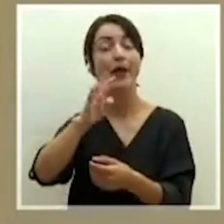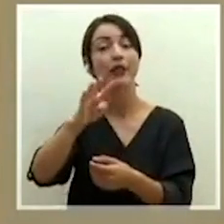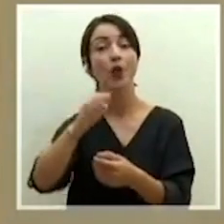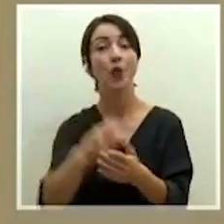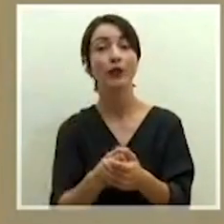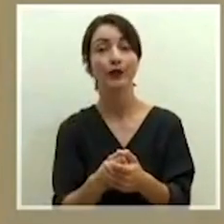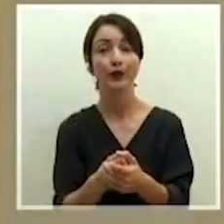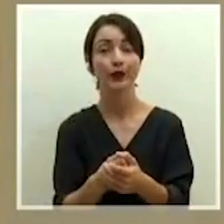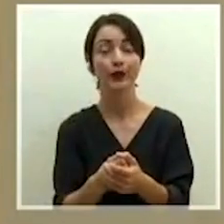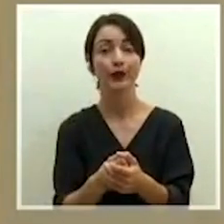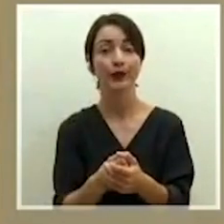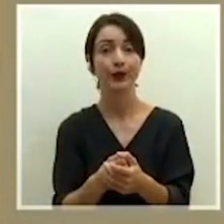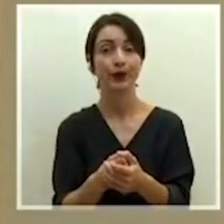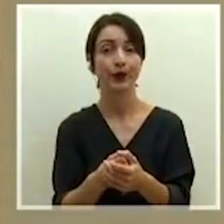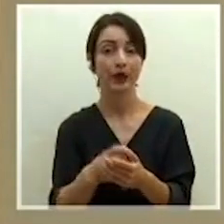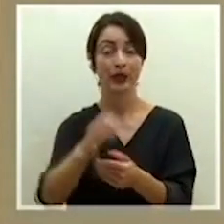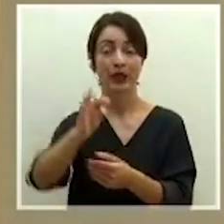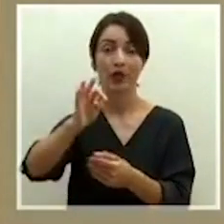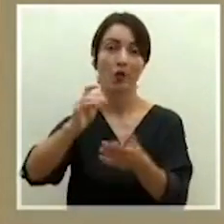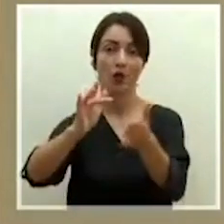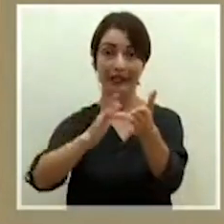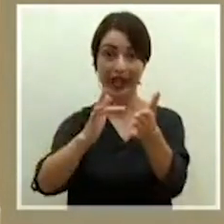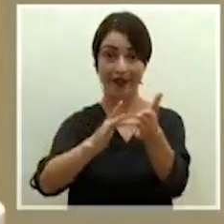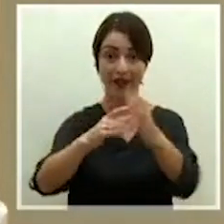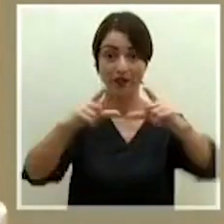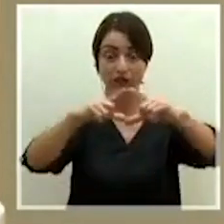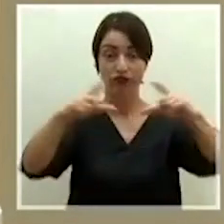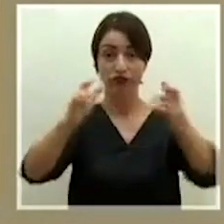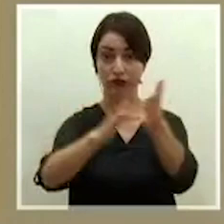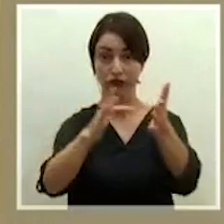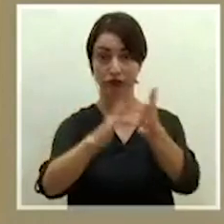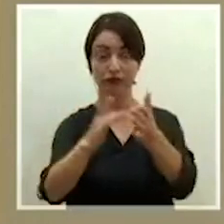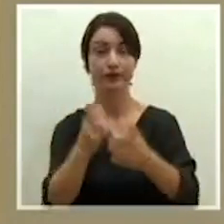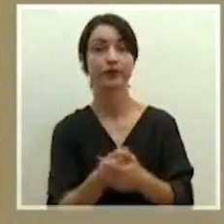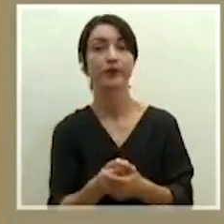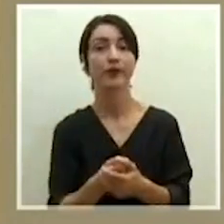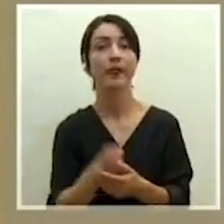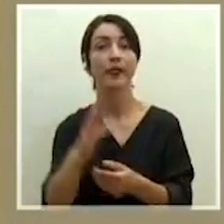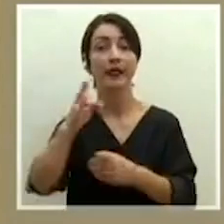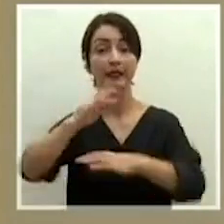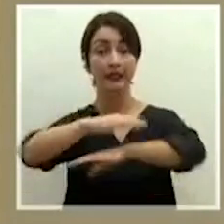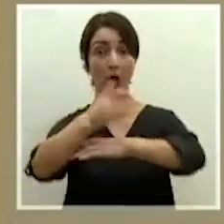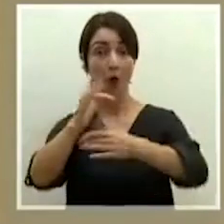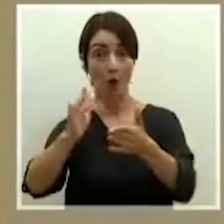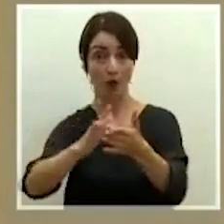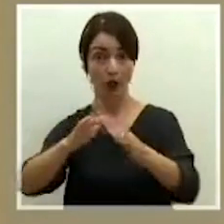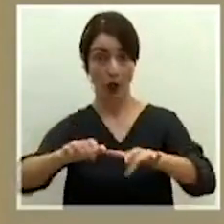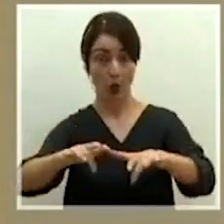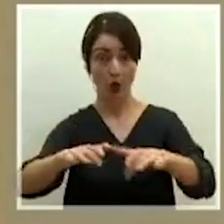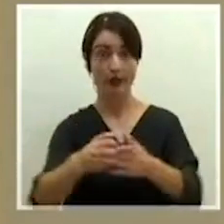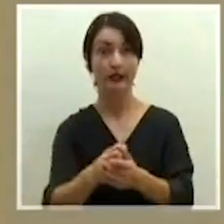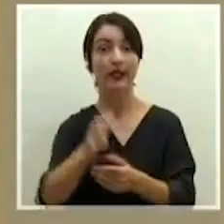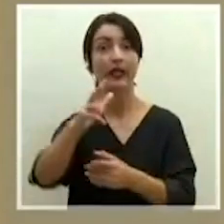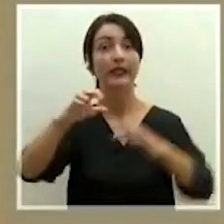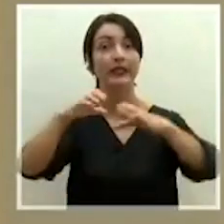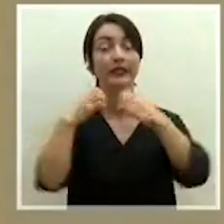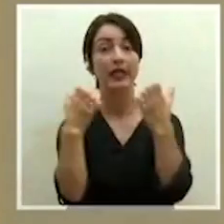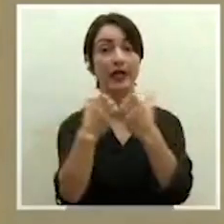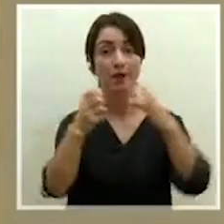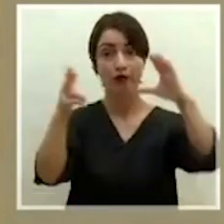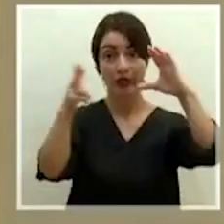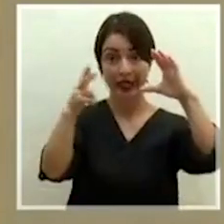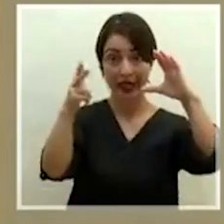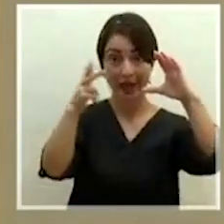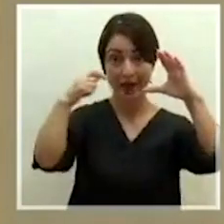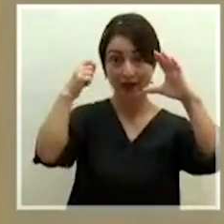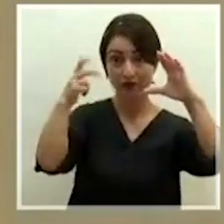dispositivos estilo tablet, 7 computadoras portátiles y 3 equipos de cámaras con audio